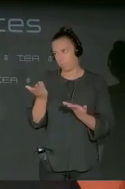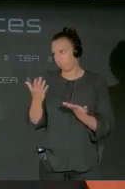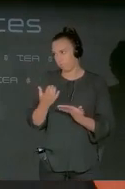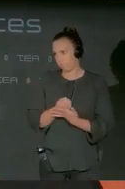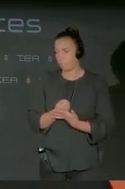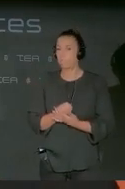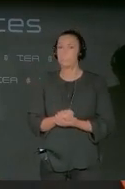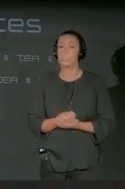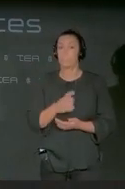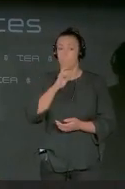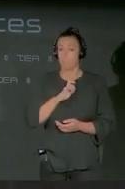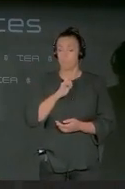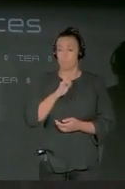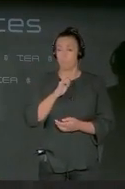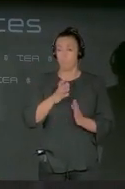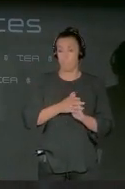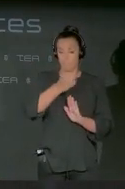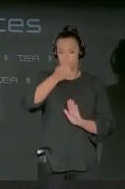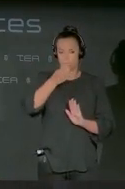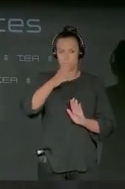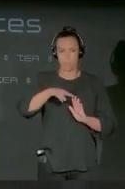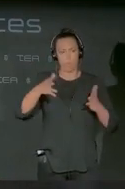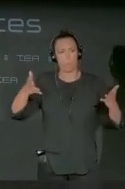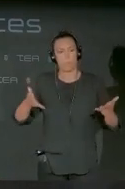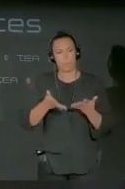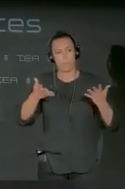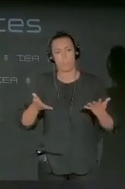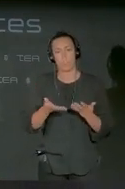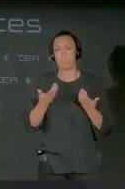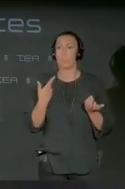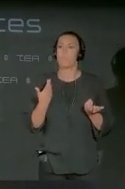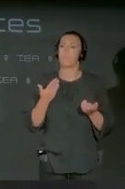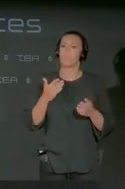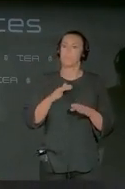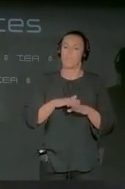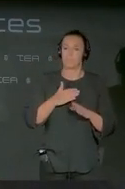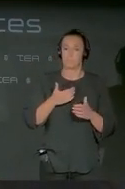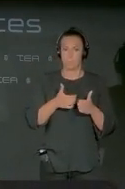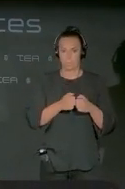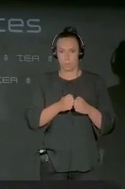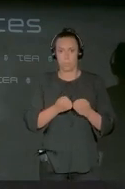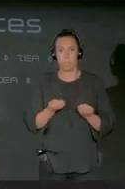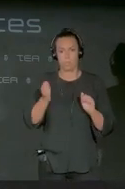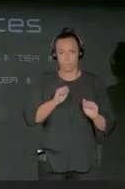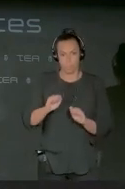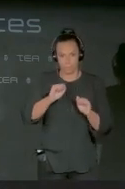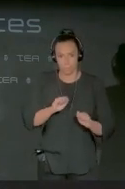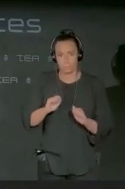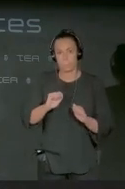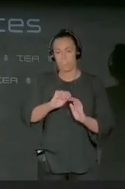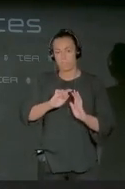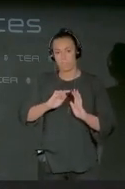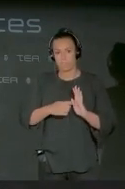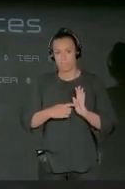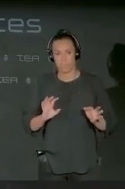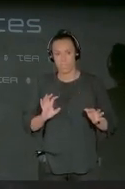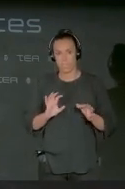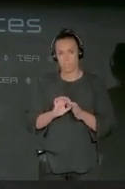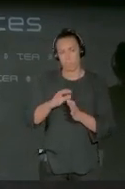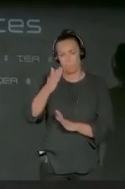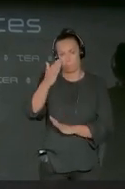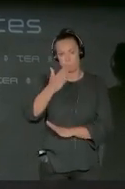es una federación que se encarga de la promoción de la industria del videojuego y la defensa a nivel europeo e internacional de la legislación en materia de propiedad